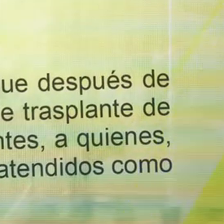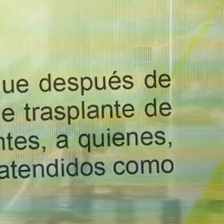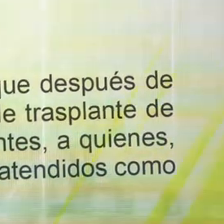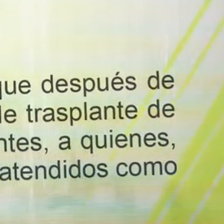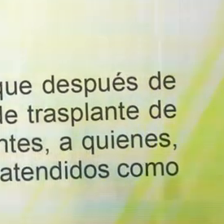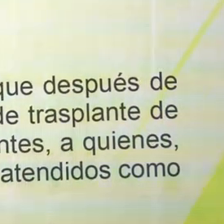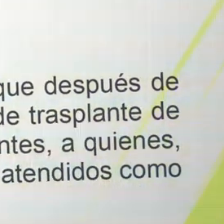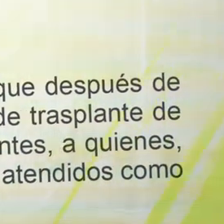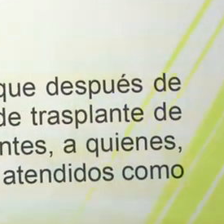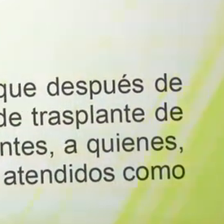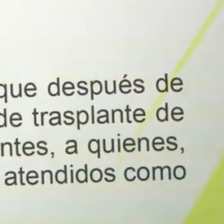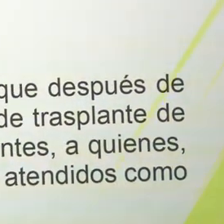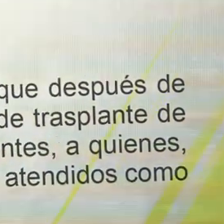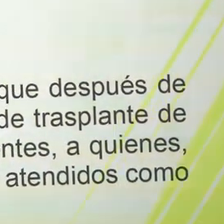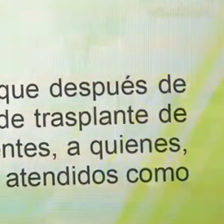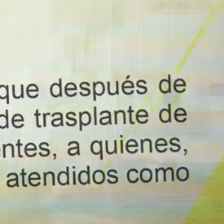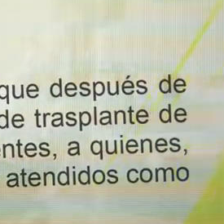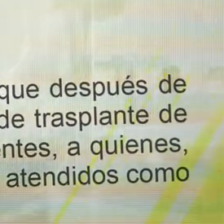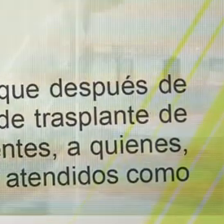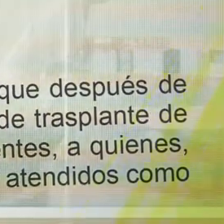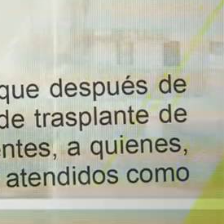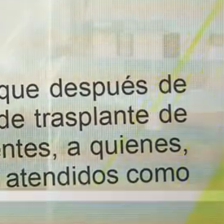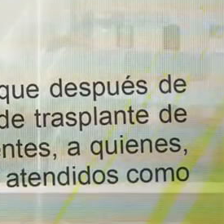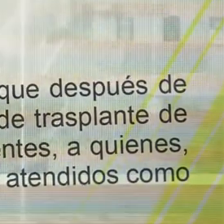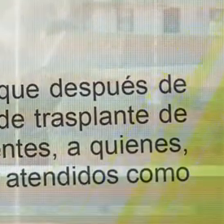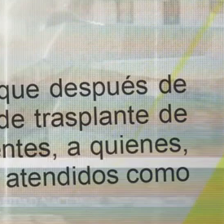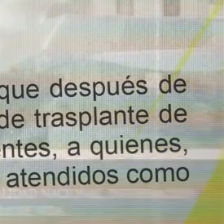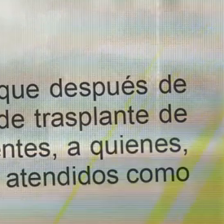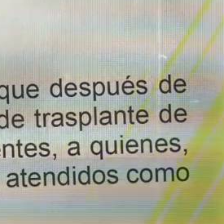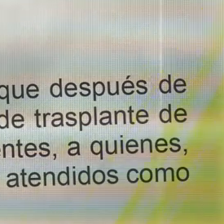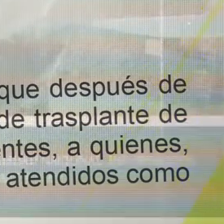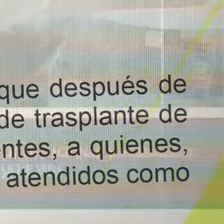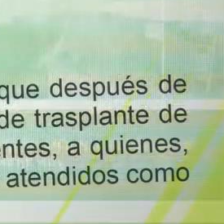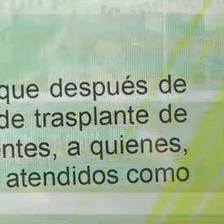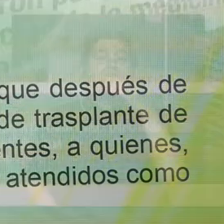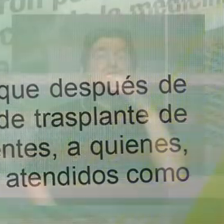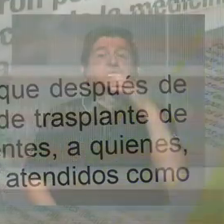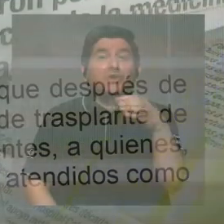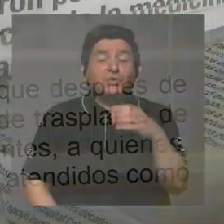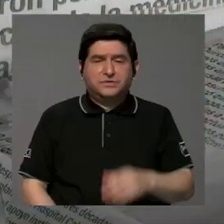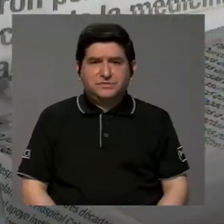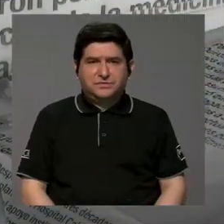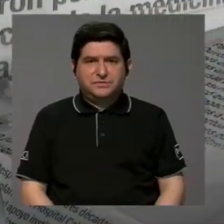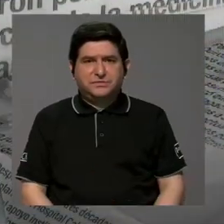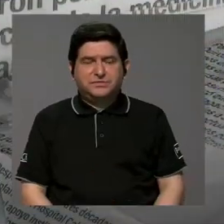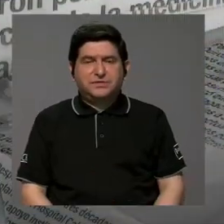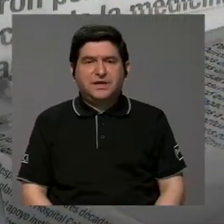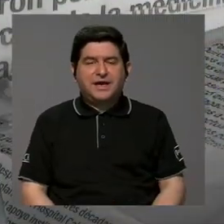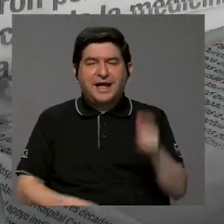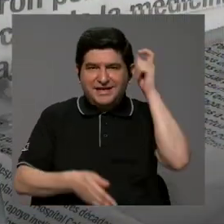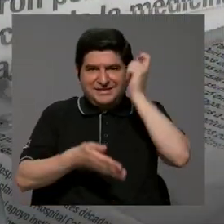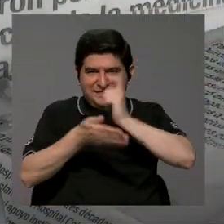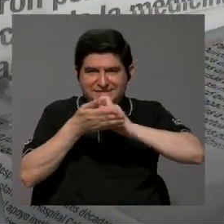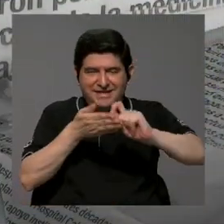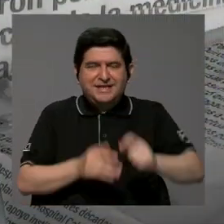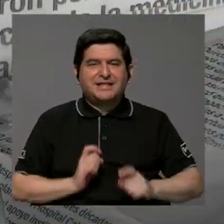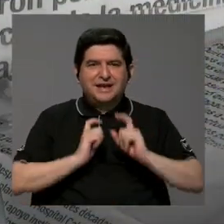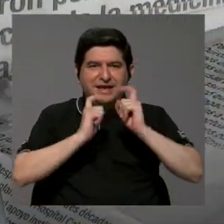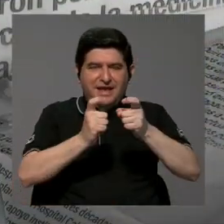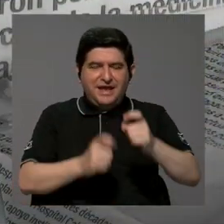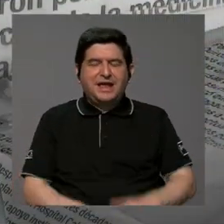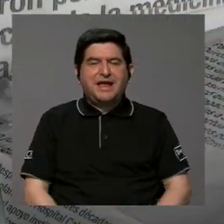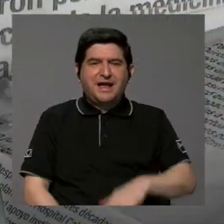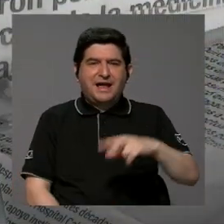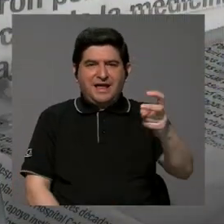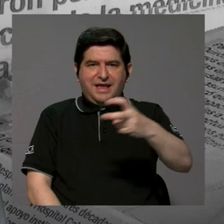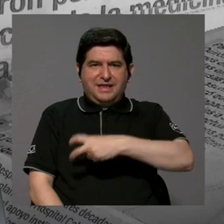Nos extraña. Y nos extraña también que el ministerio lo hace a partir de una recomendación que hace la Secretaría de